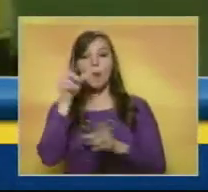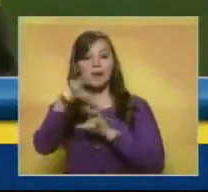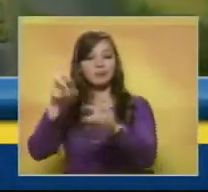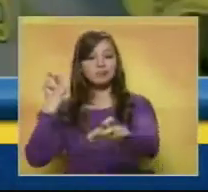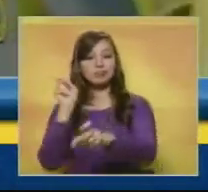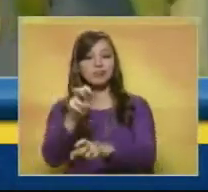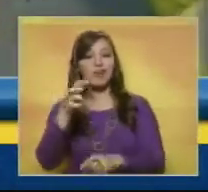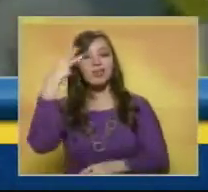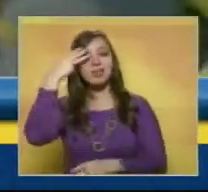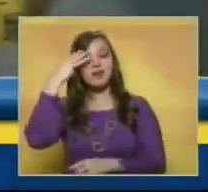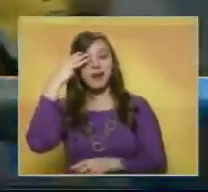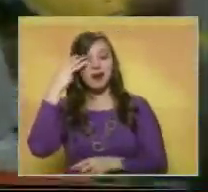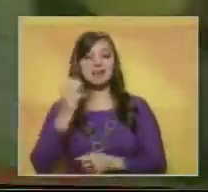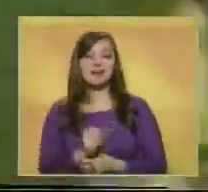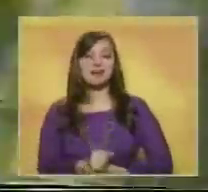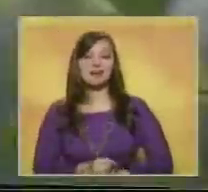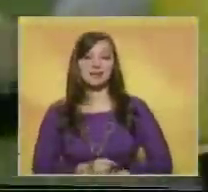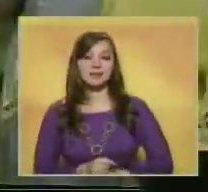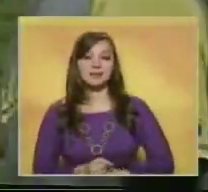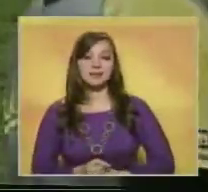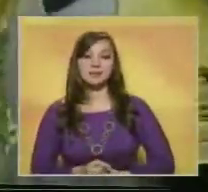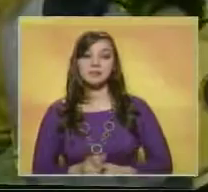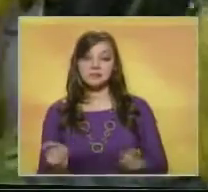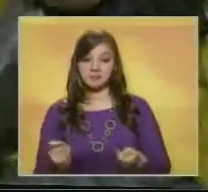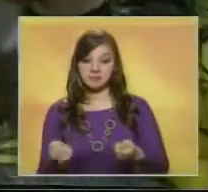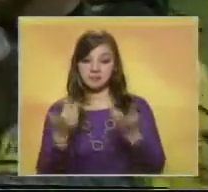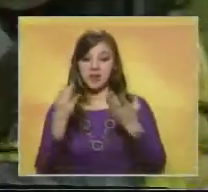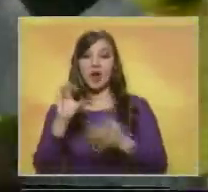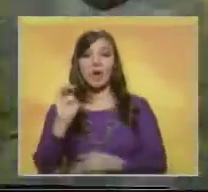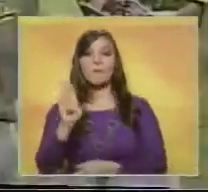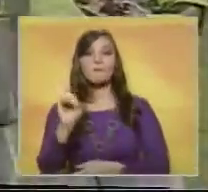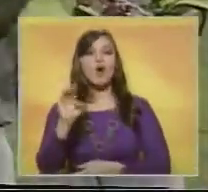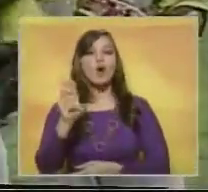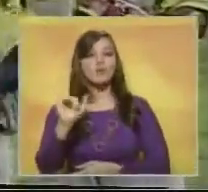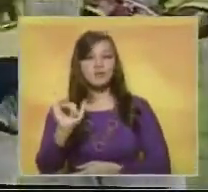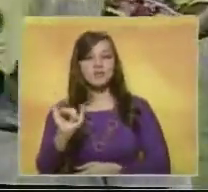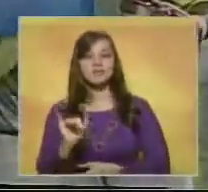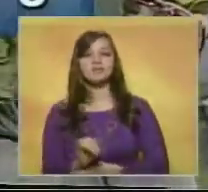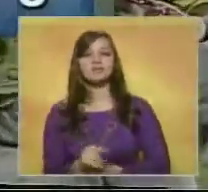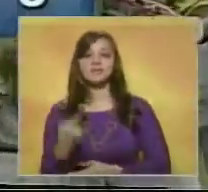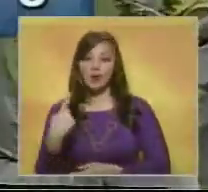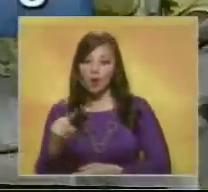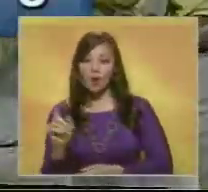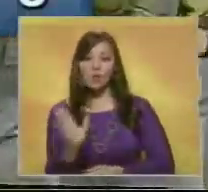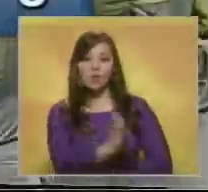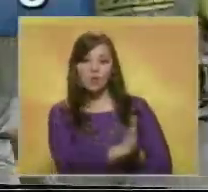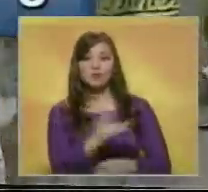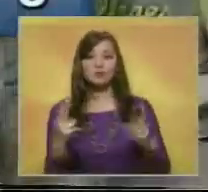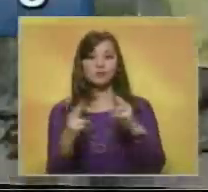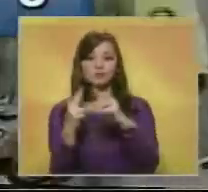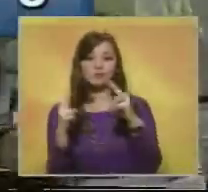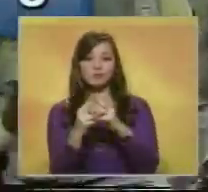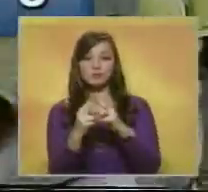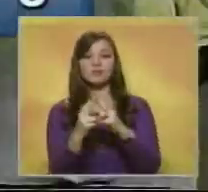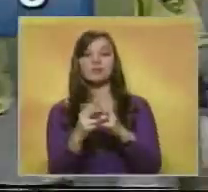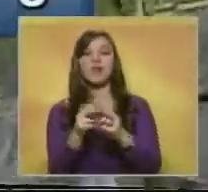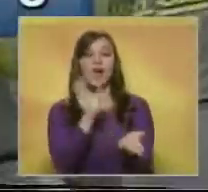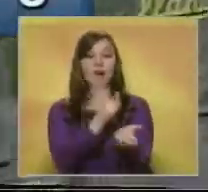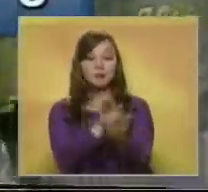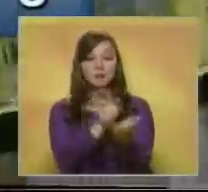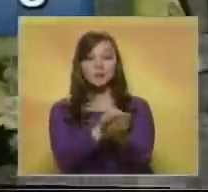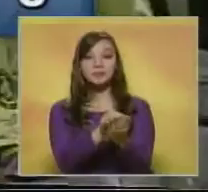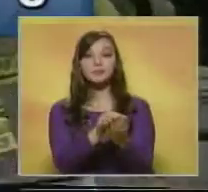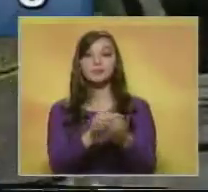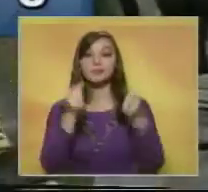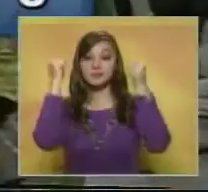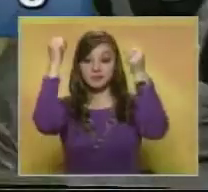la derrota para Ronald Oviedo y el salvado para Bobby Korecki. En el otro encuentro de esta jornada, Bravos de Margarita derrotó a